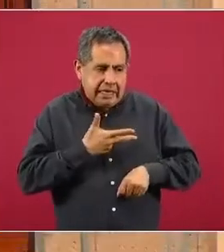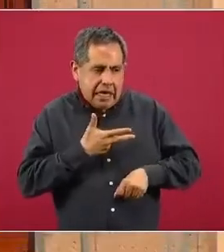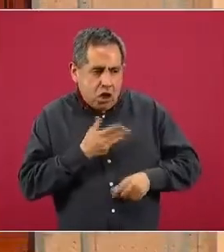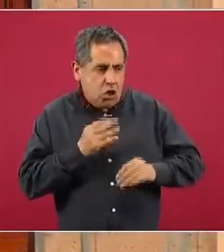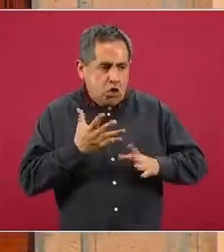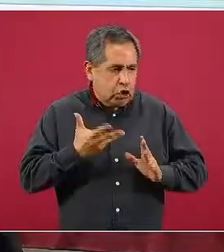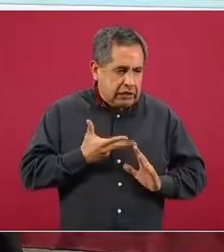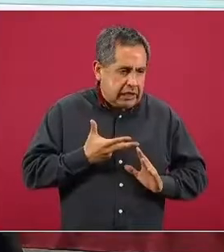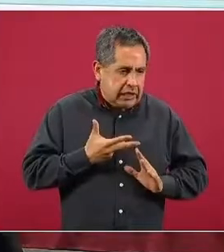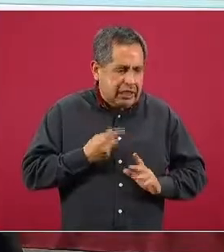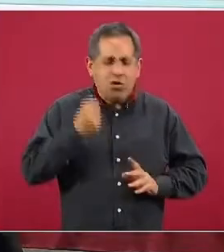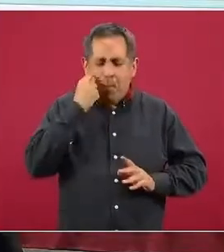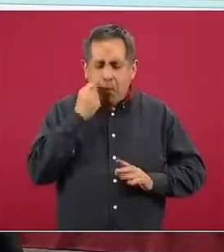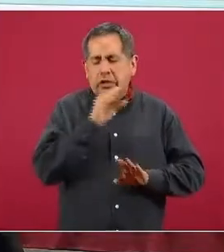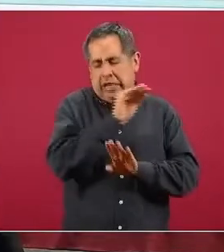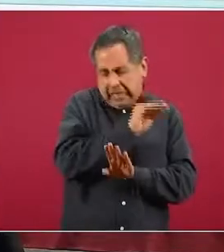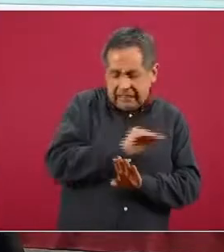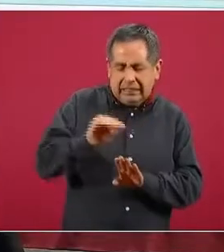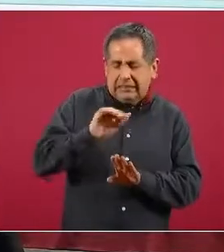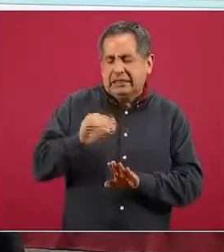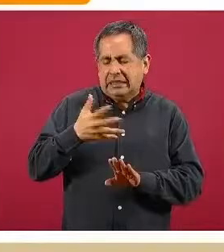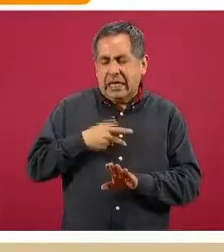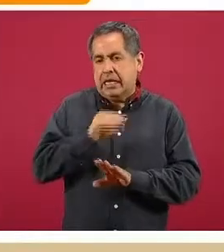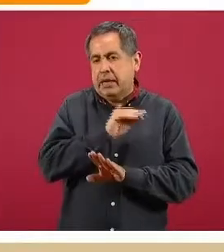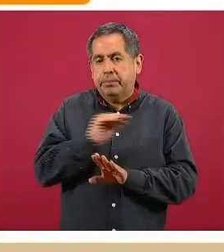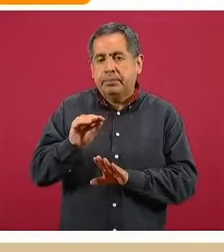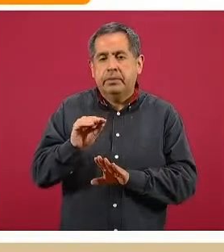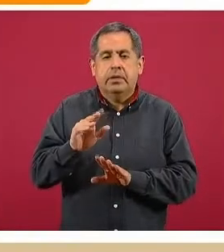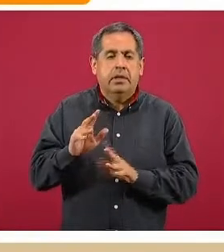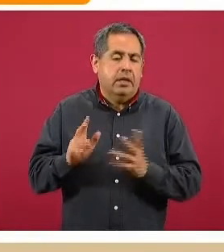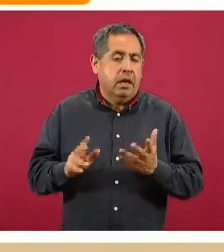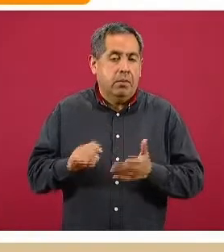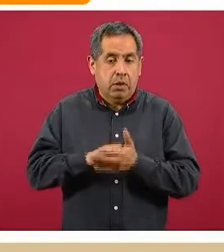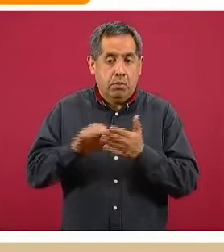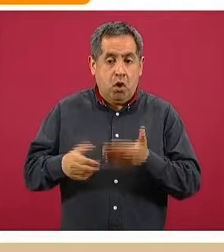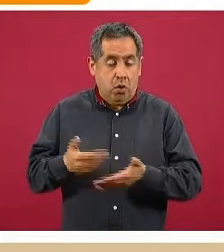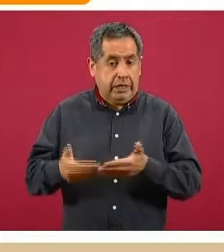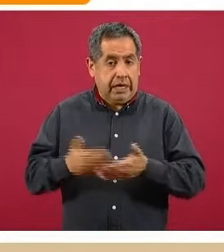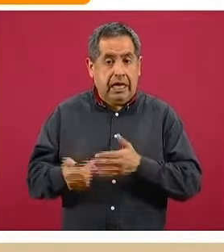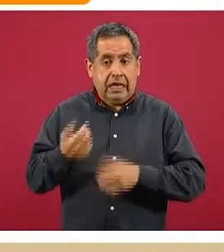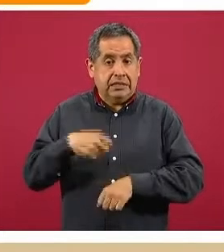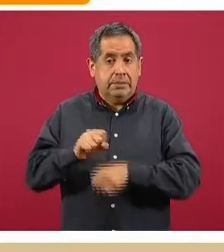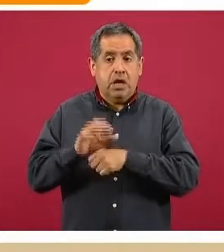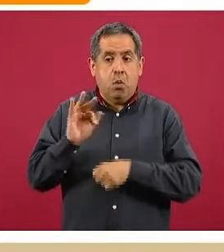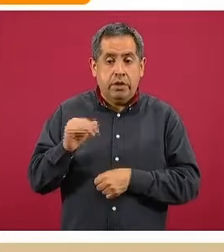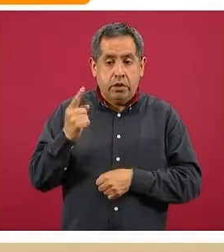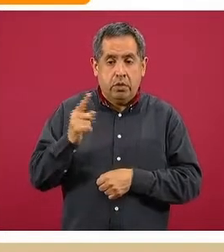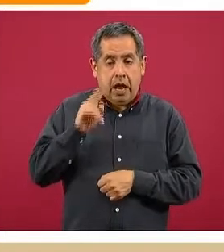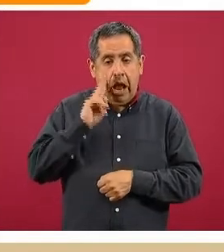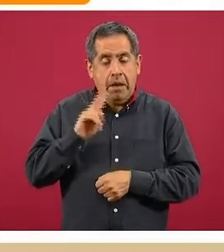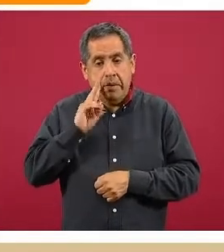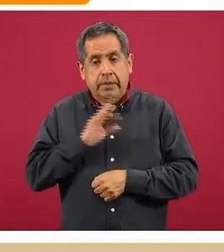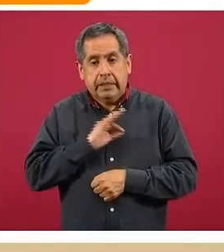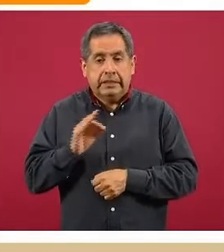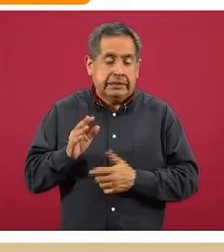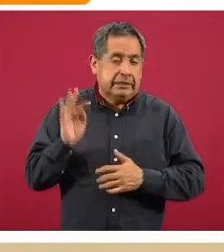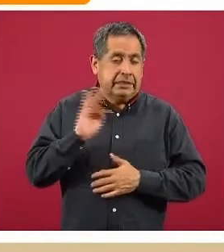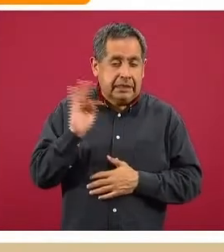este grupo de color naranja pequeño en la semana 41, donde sí estamos esperando aún la posibilidad de obtener